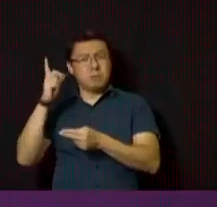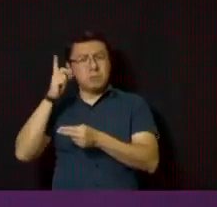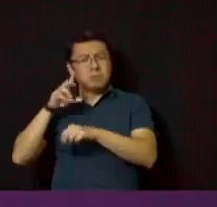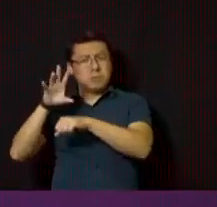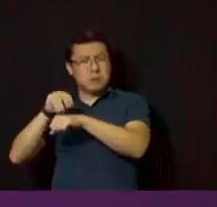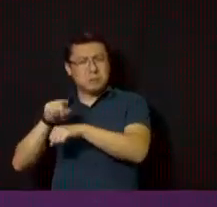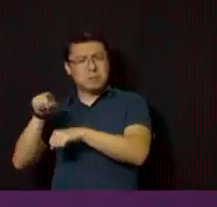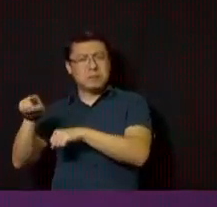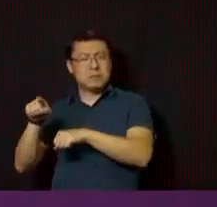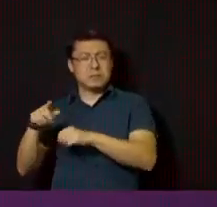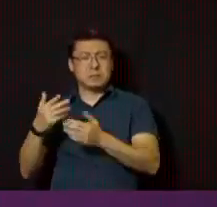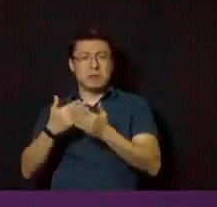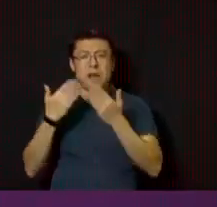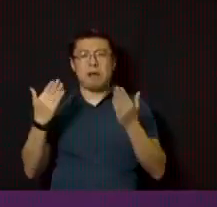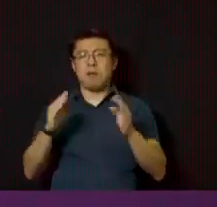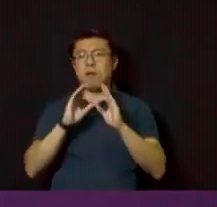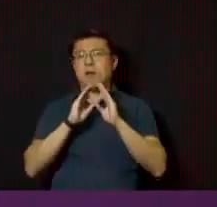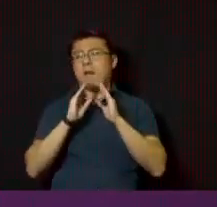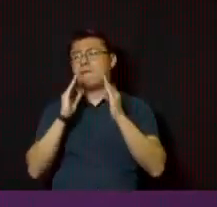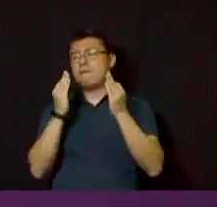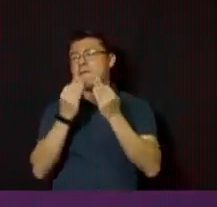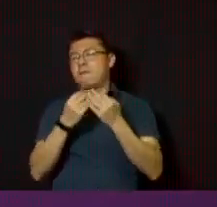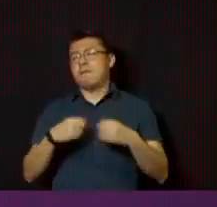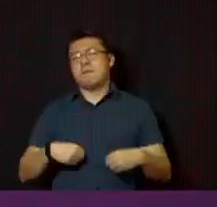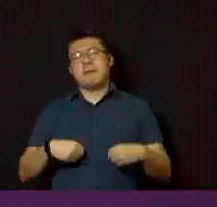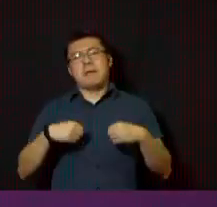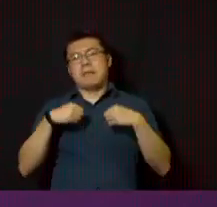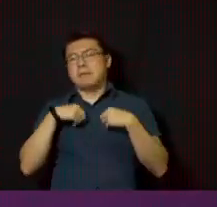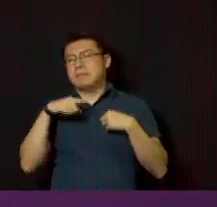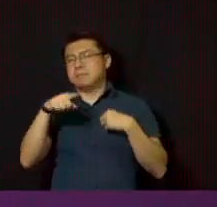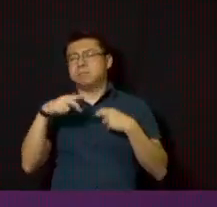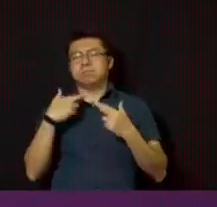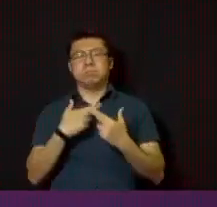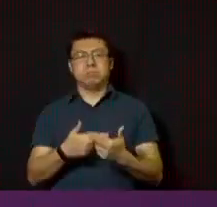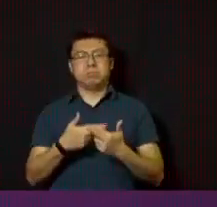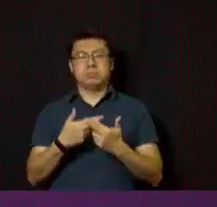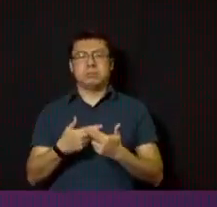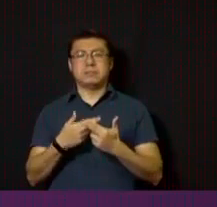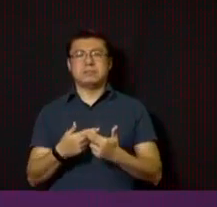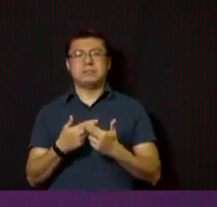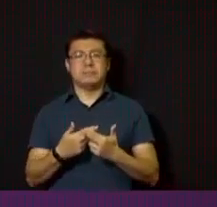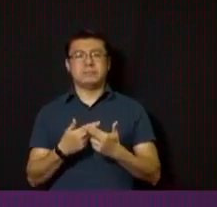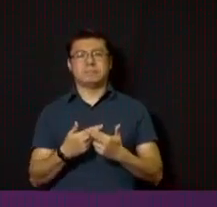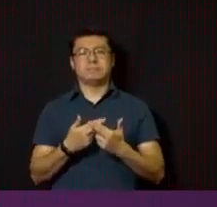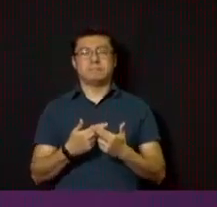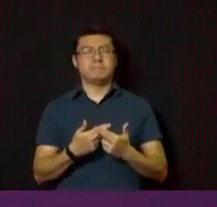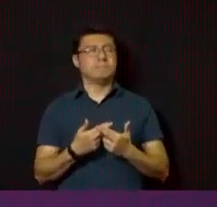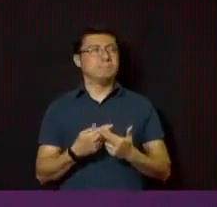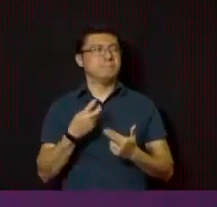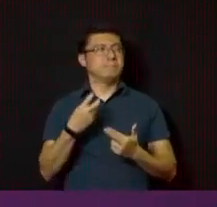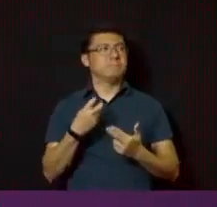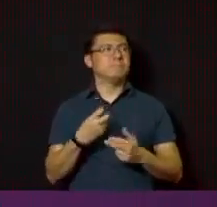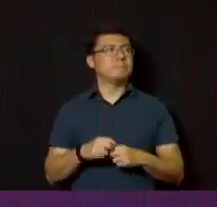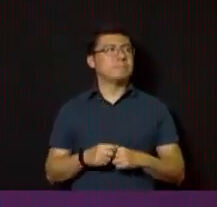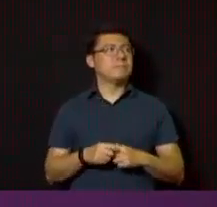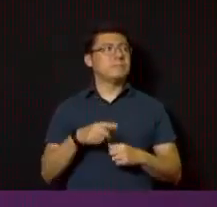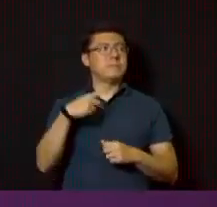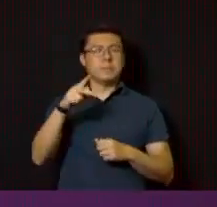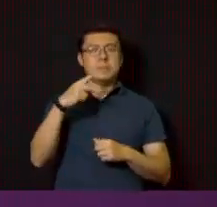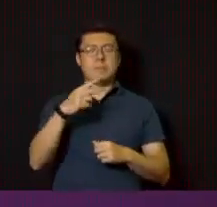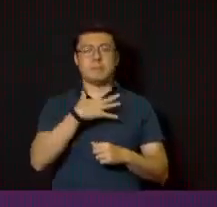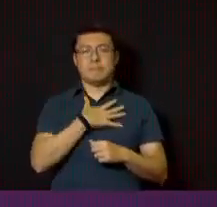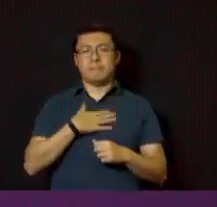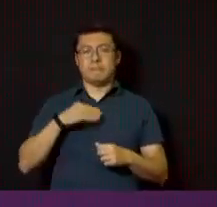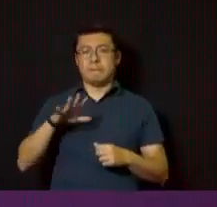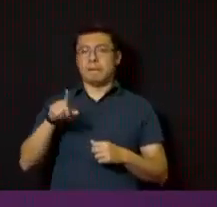vida que es de mucha abundancia, que estás, por supuesto, llevando a tu hija